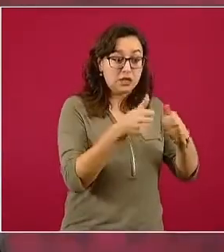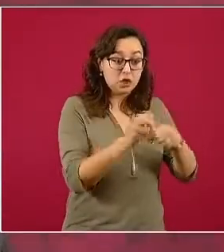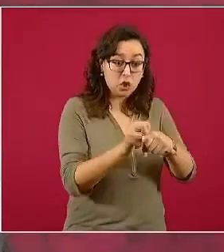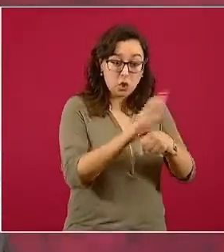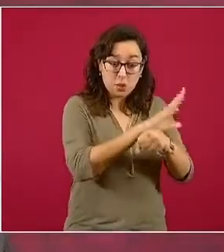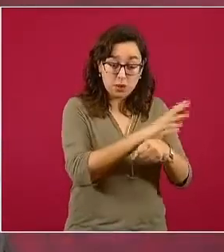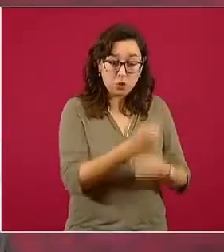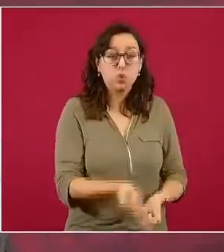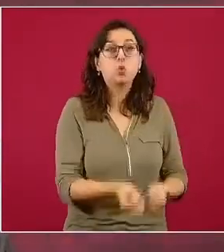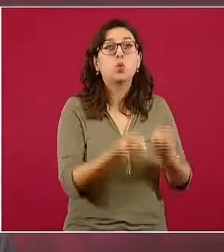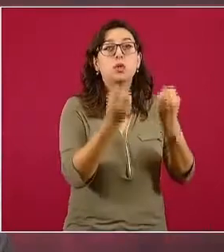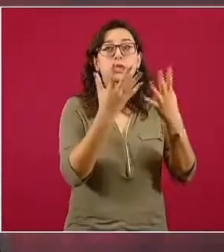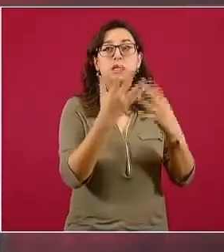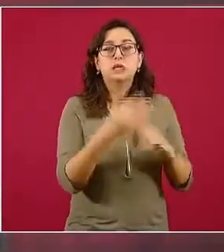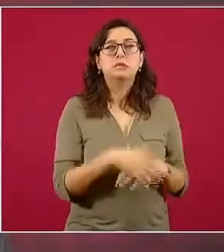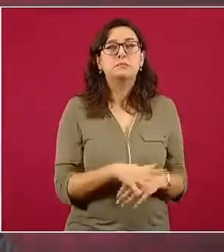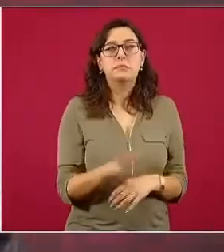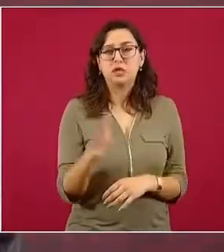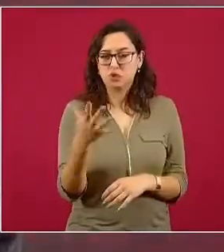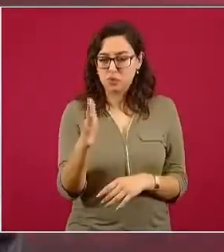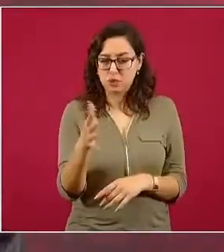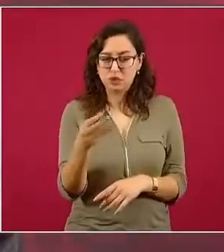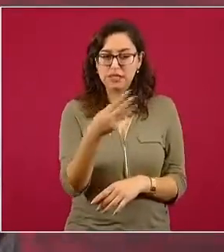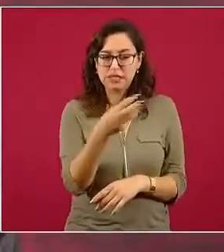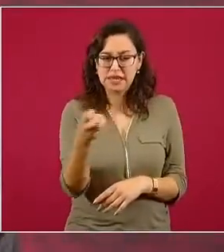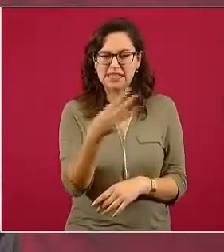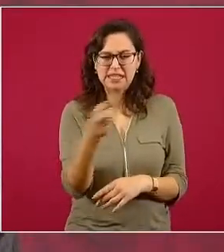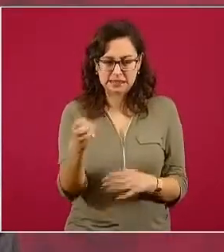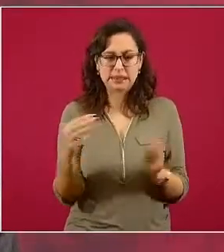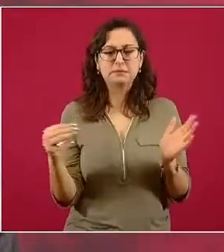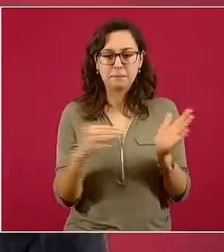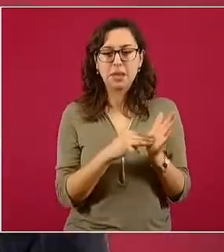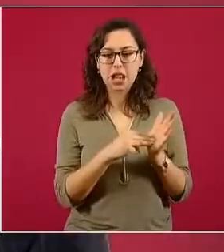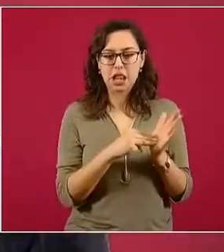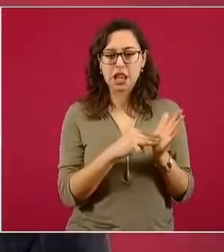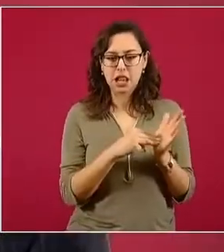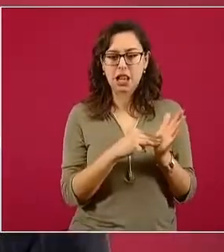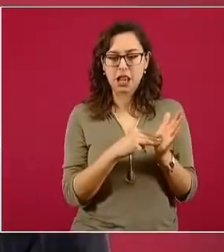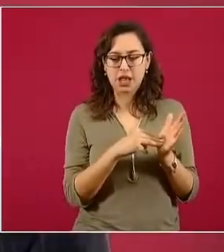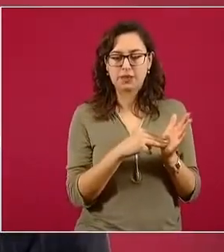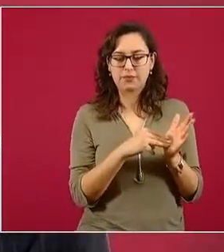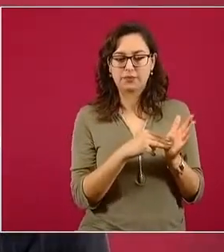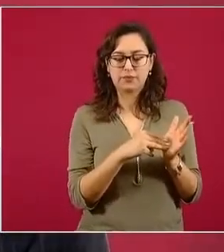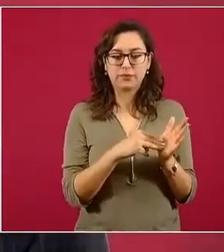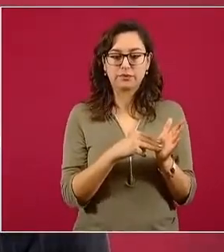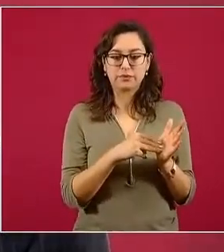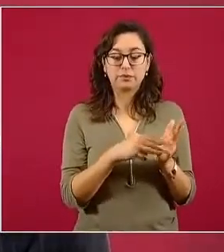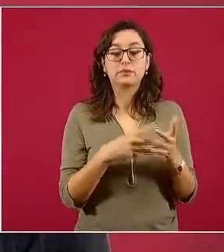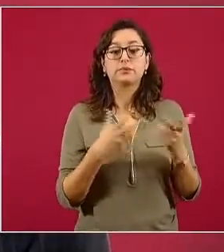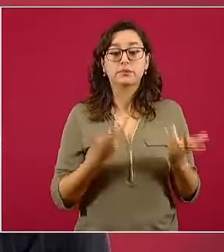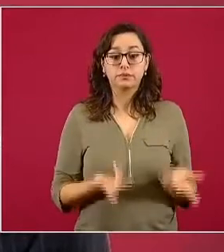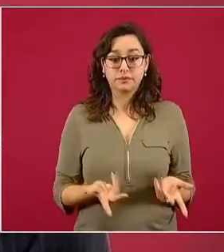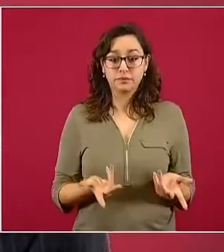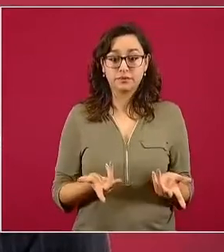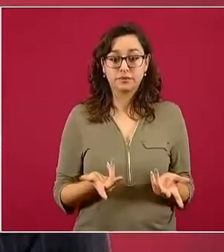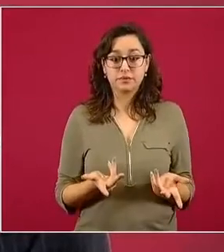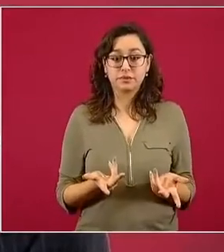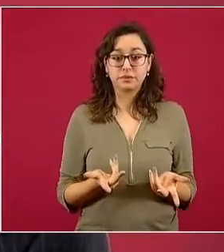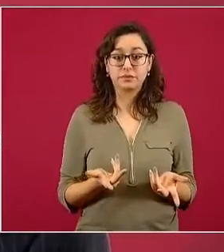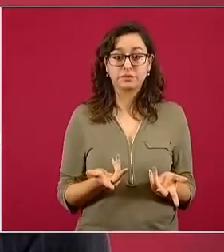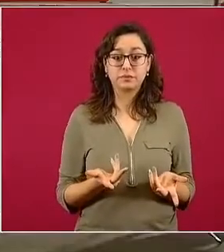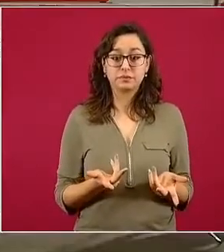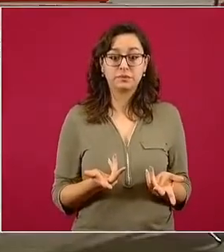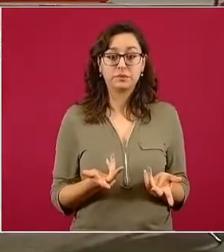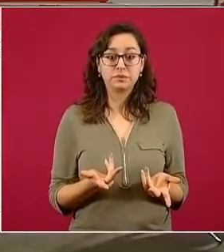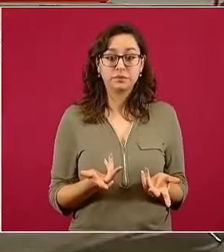aproximadamente 300,000, aproximadamente, y las distintas consideraciones tienen que ver con